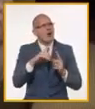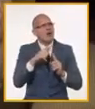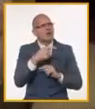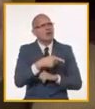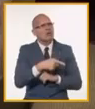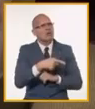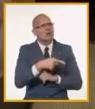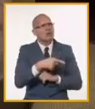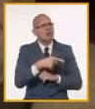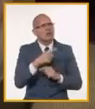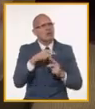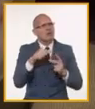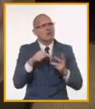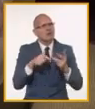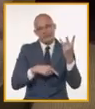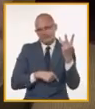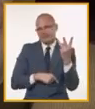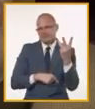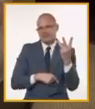sí tuve 3.